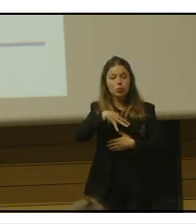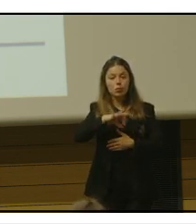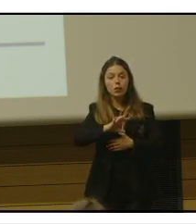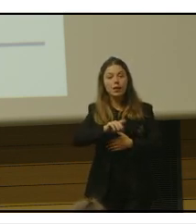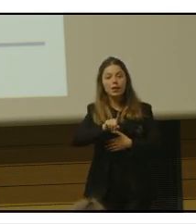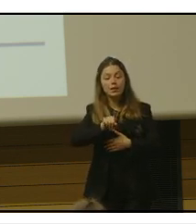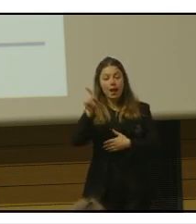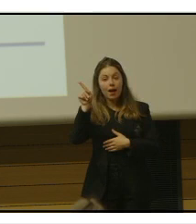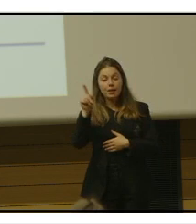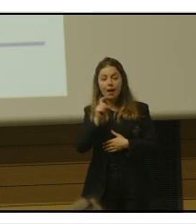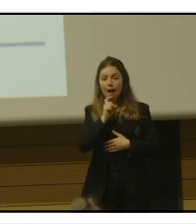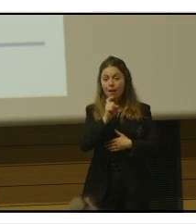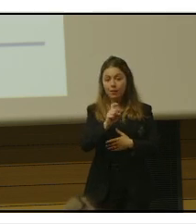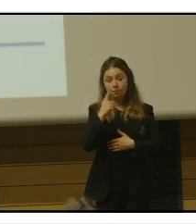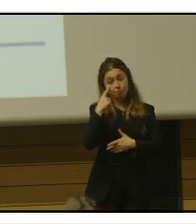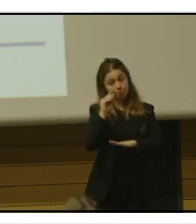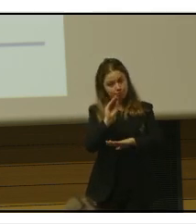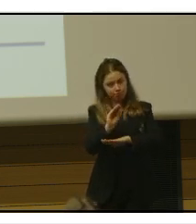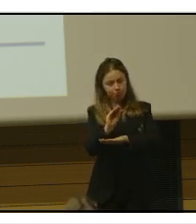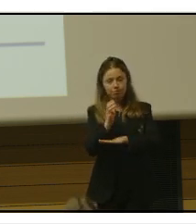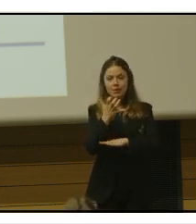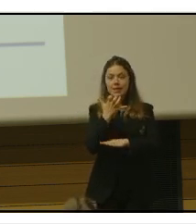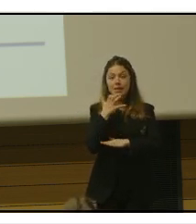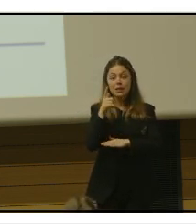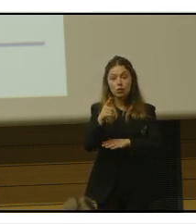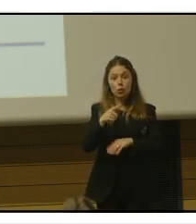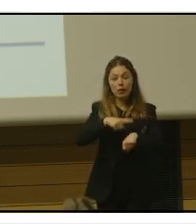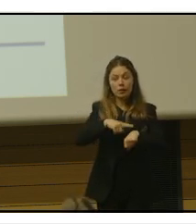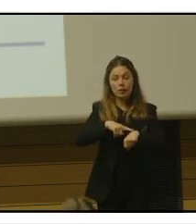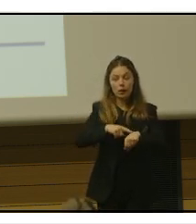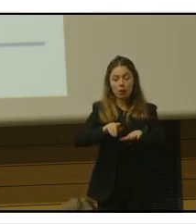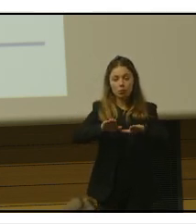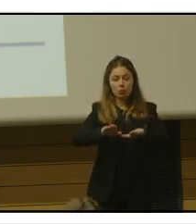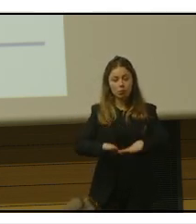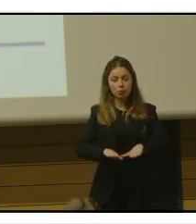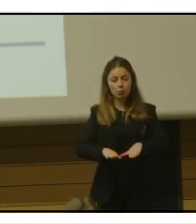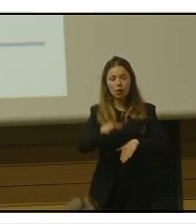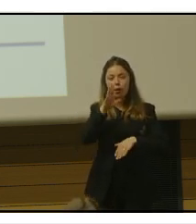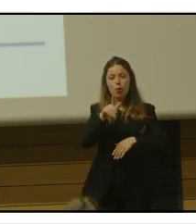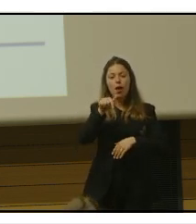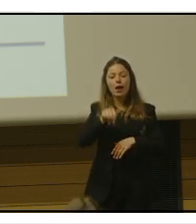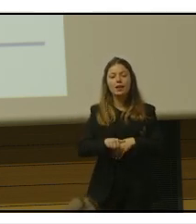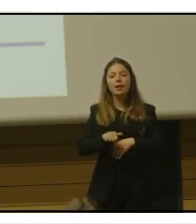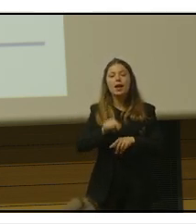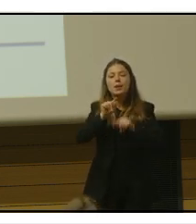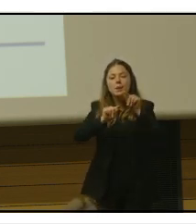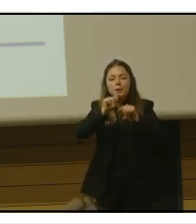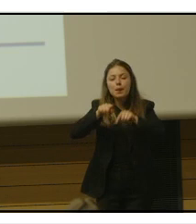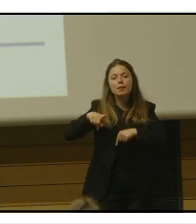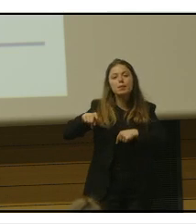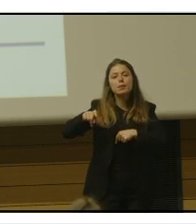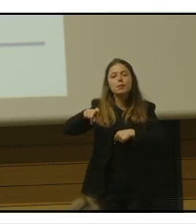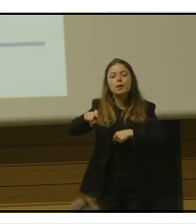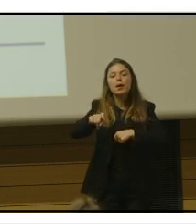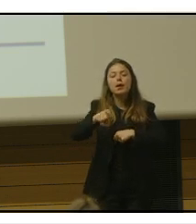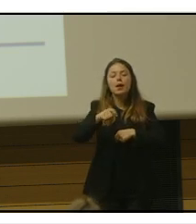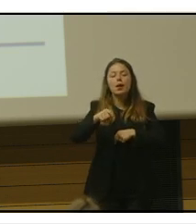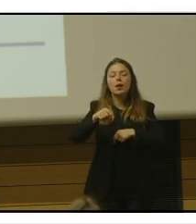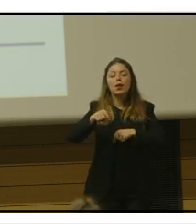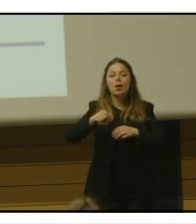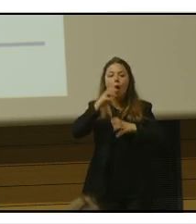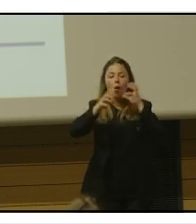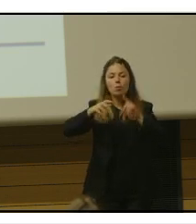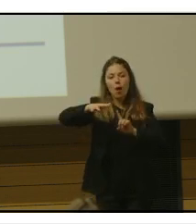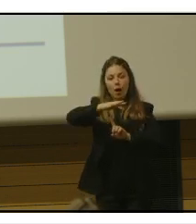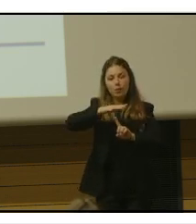ya te advertían, o sea, mira, ten cuidado, si vas a estar aquí un rato porque aquí hay un carcinógeno que es el humo ambiental de tabaco, y si